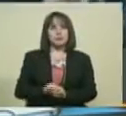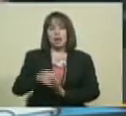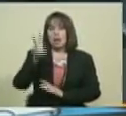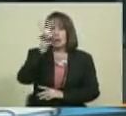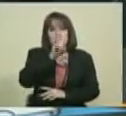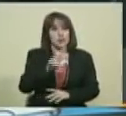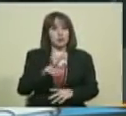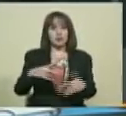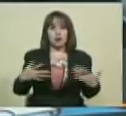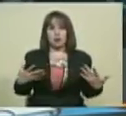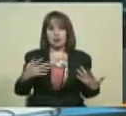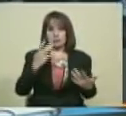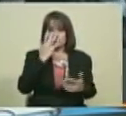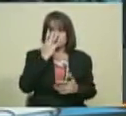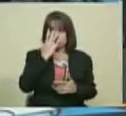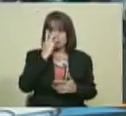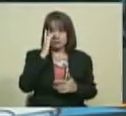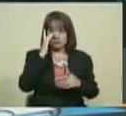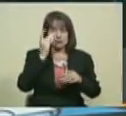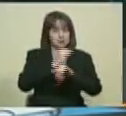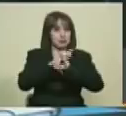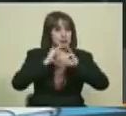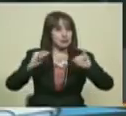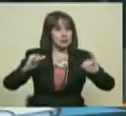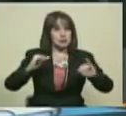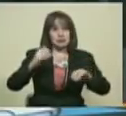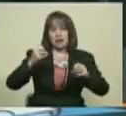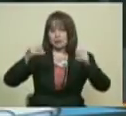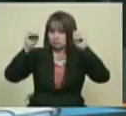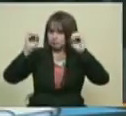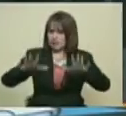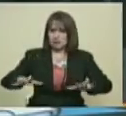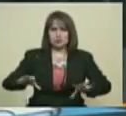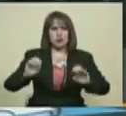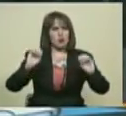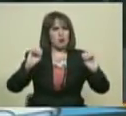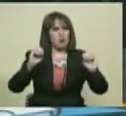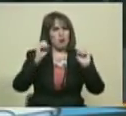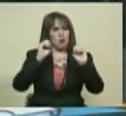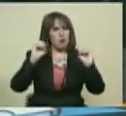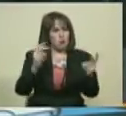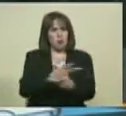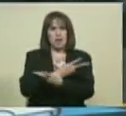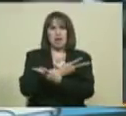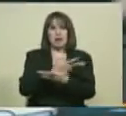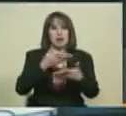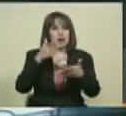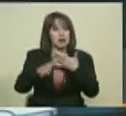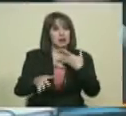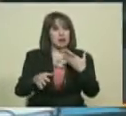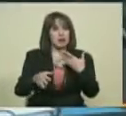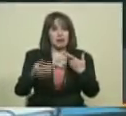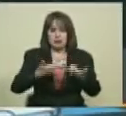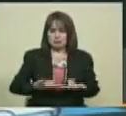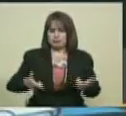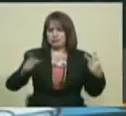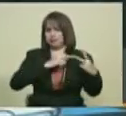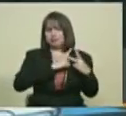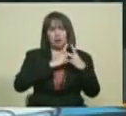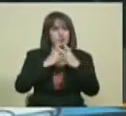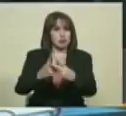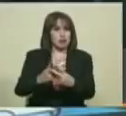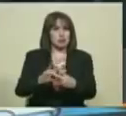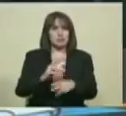Venezuela, como ustedes saben, ya se fue de esta organización. Venezuela se retira voluntariamente,